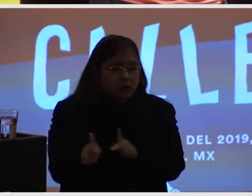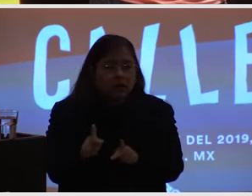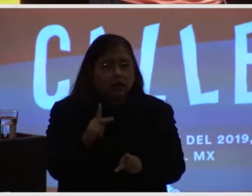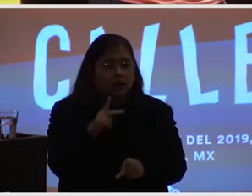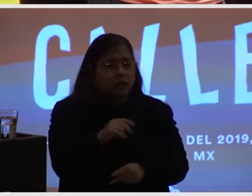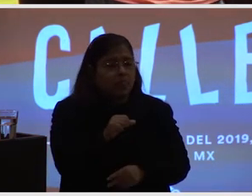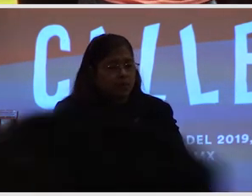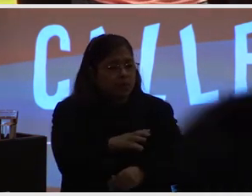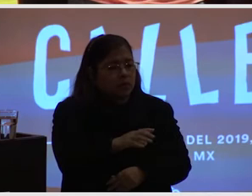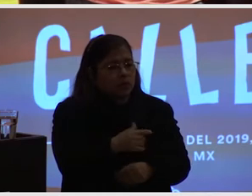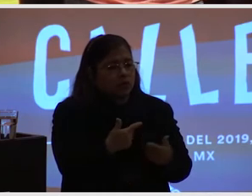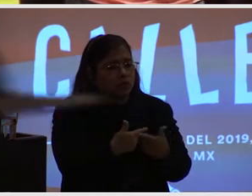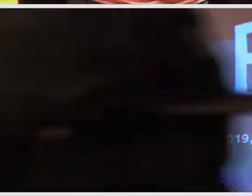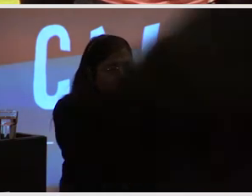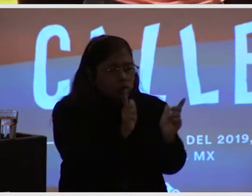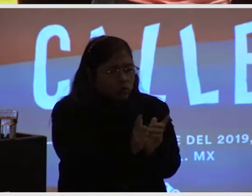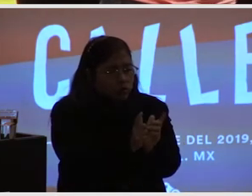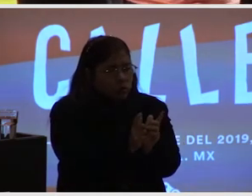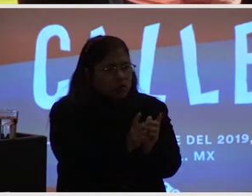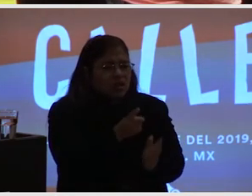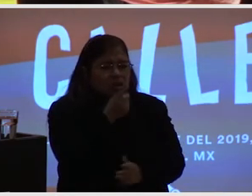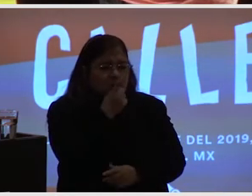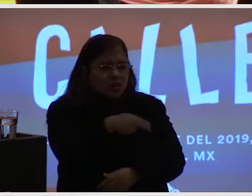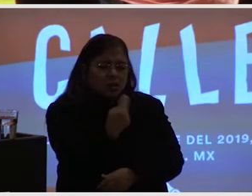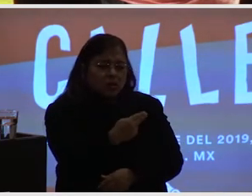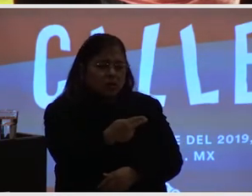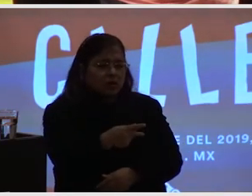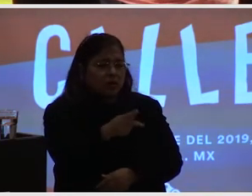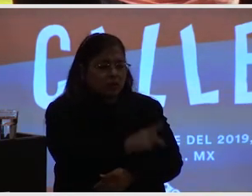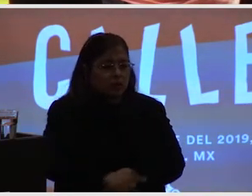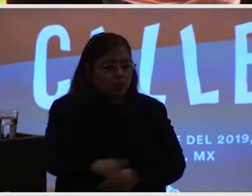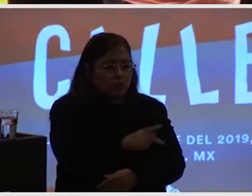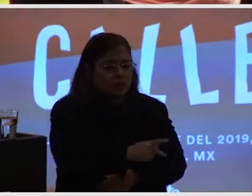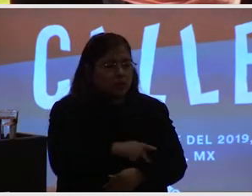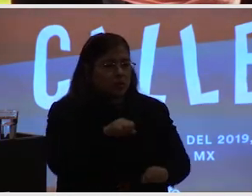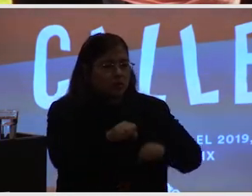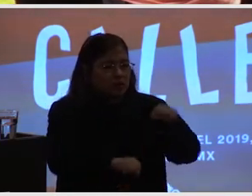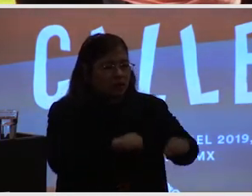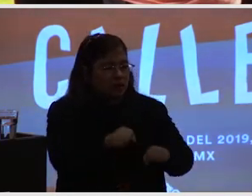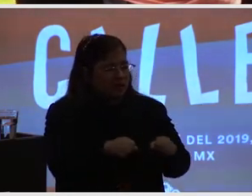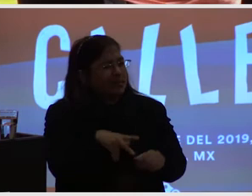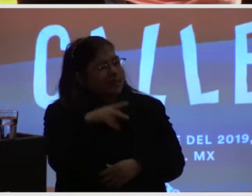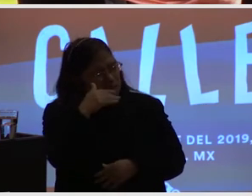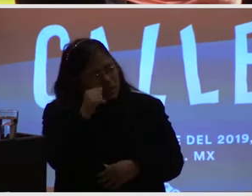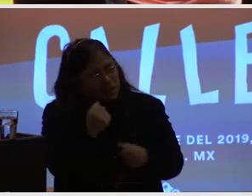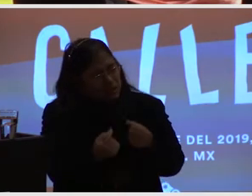se decidió ponerle pueblo bicicletero porque ustedes saben que ese es un concepto